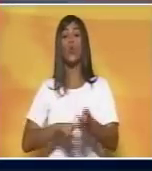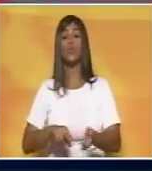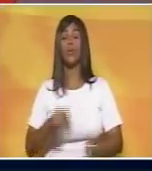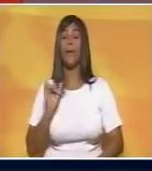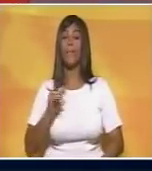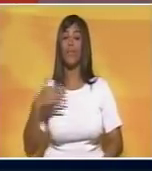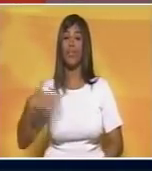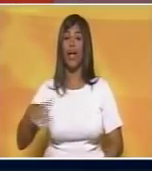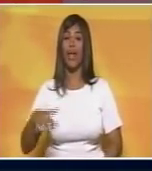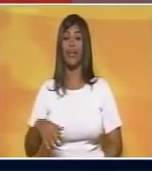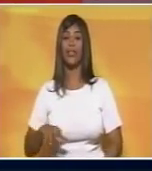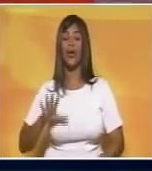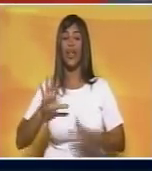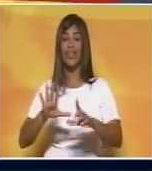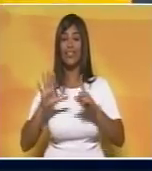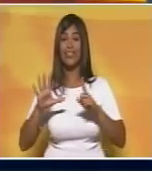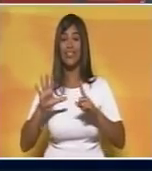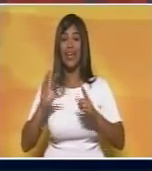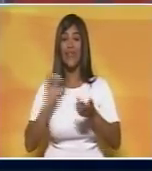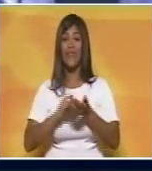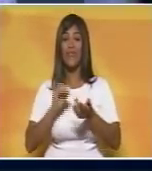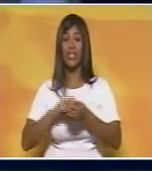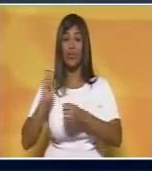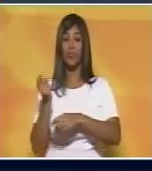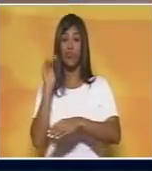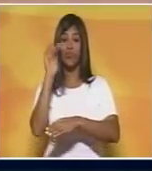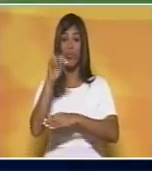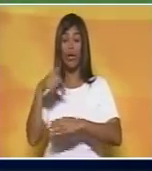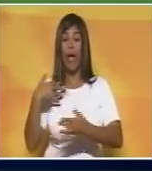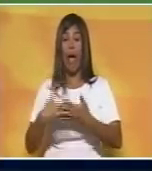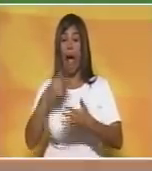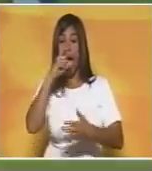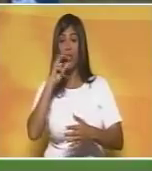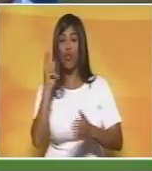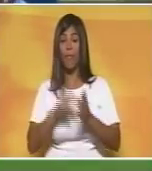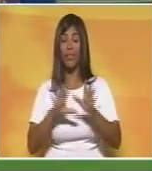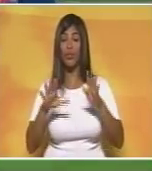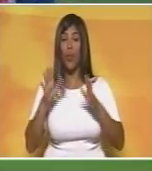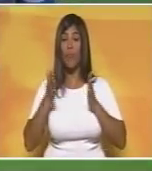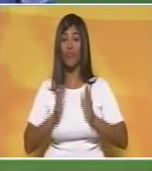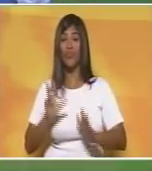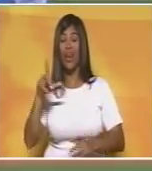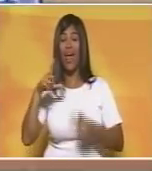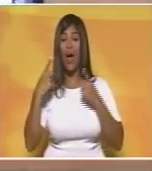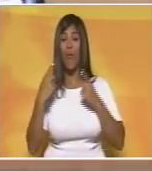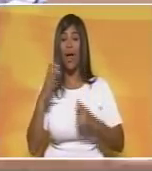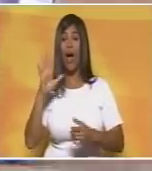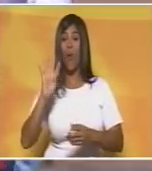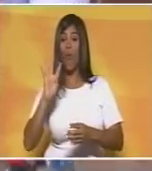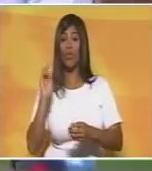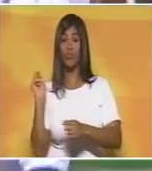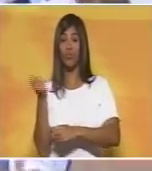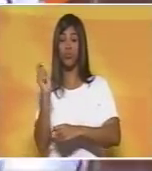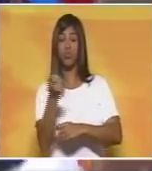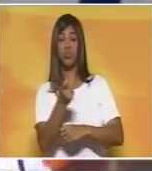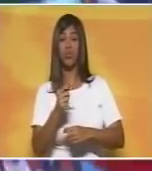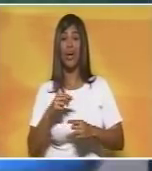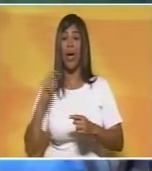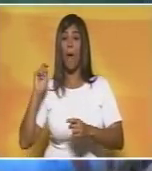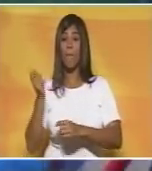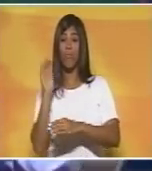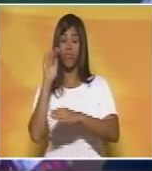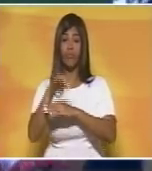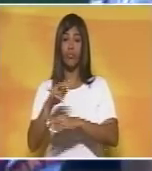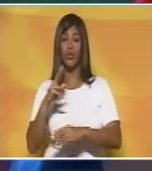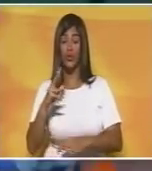derecha, 16º del año para el guaireño que bateó de 5-4 con jonrón, 2 remolcadas y 4 anotadas